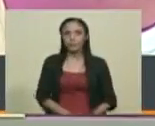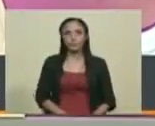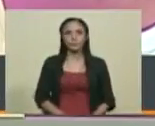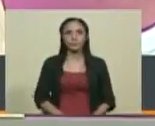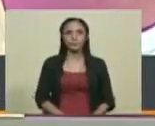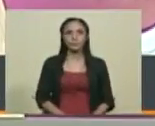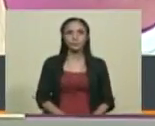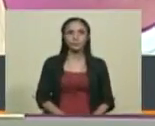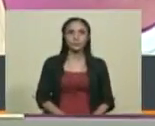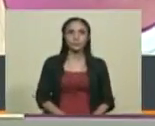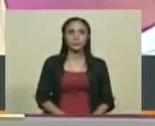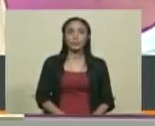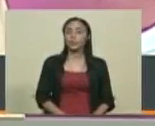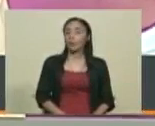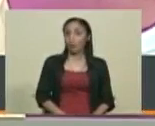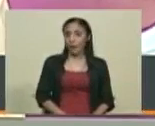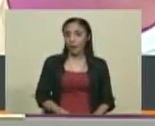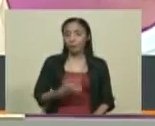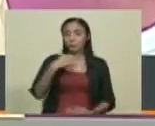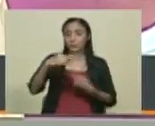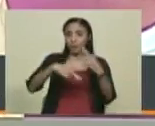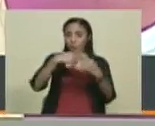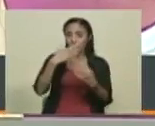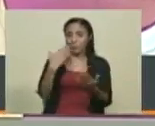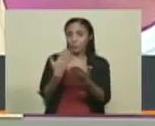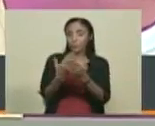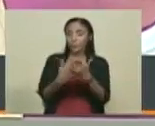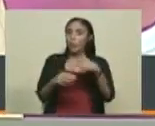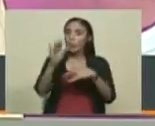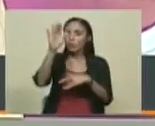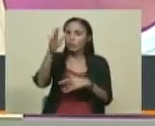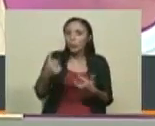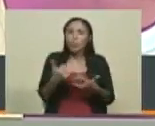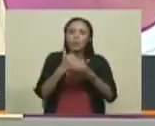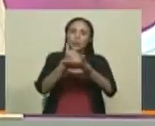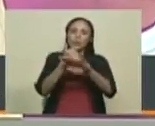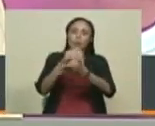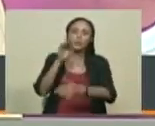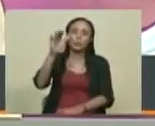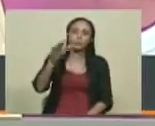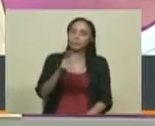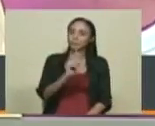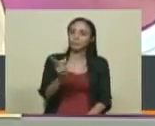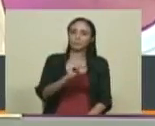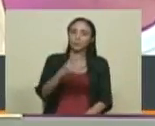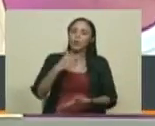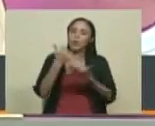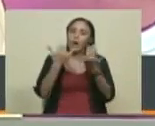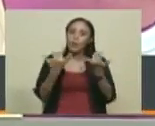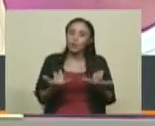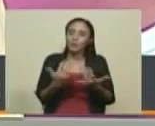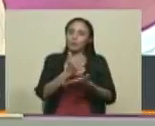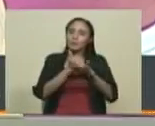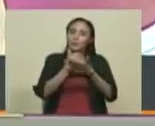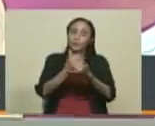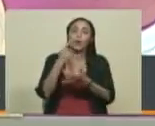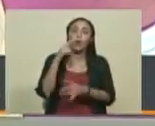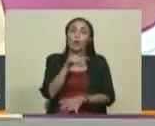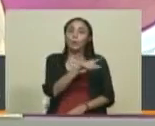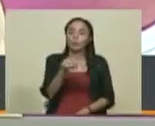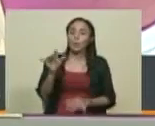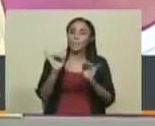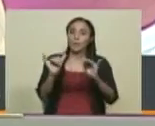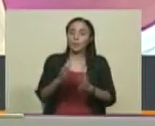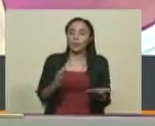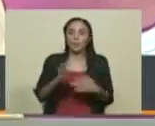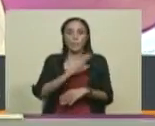La revolución no le ofrece a la juventud entregarles el futuro, no. Ya les dio el presente para que ustedes desde ya sean dueños